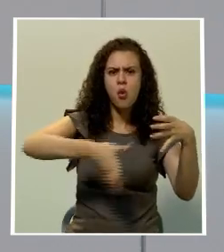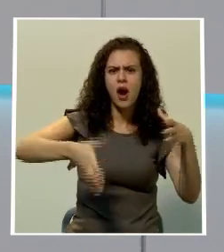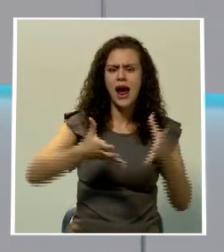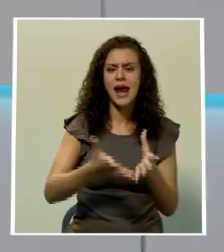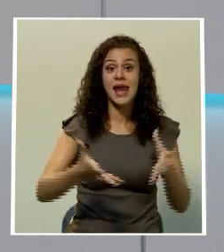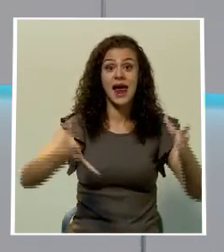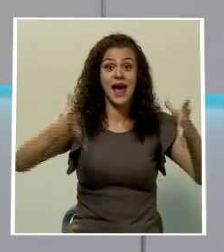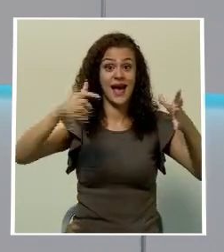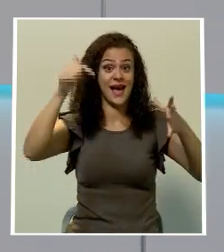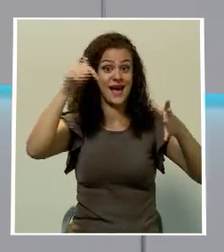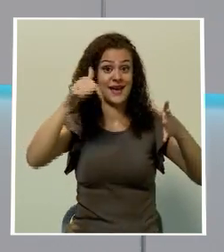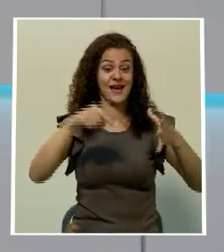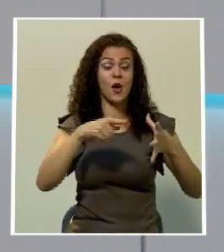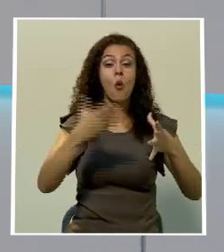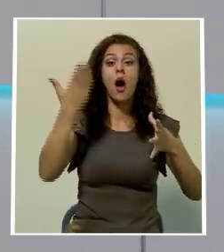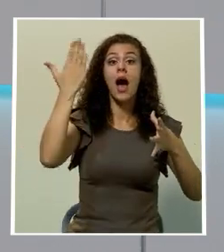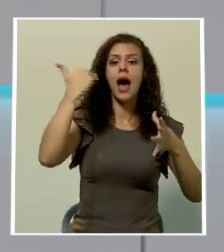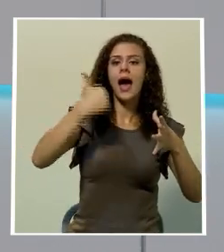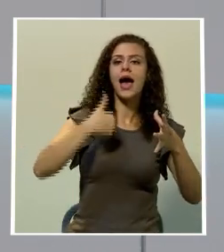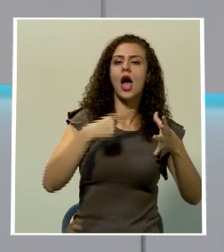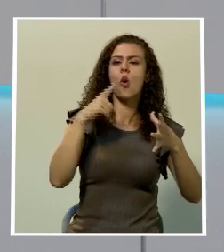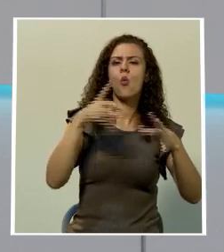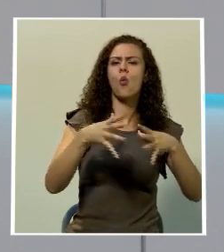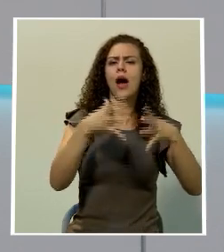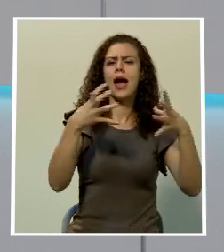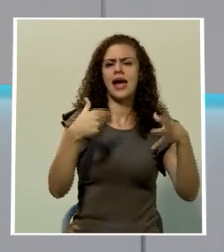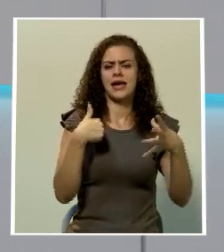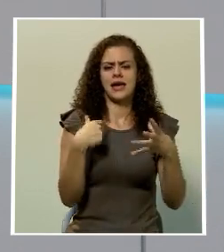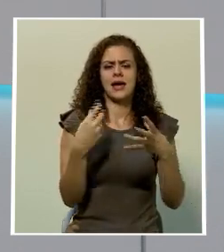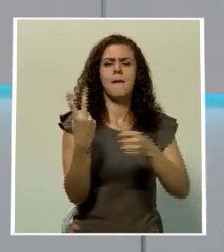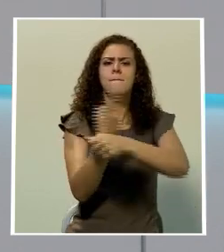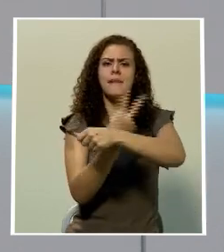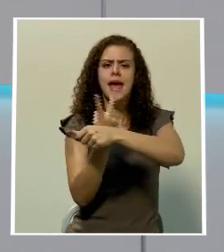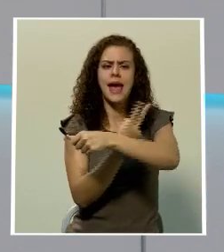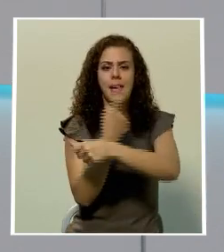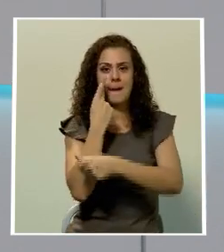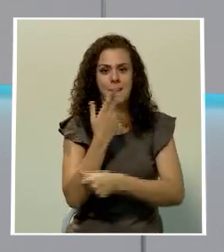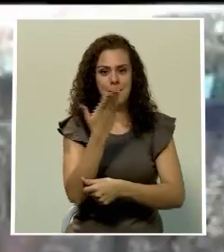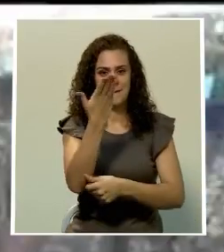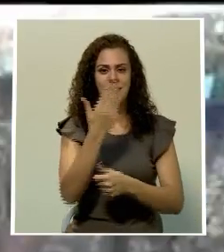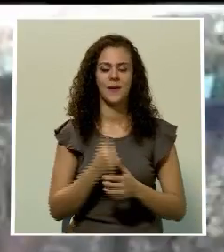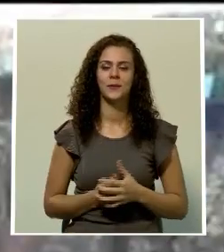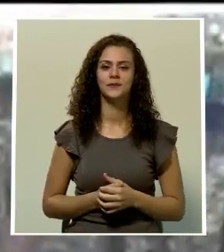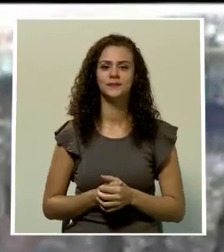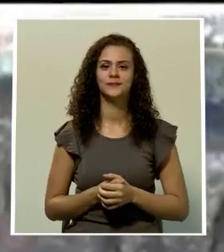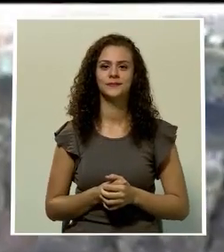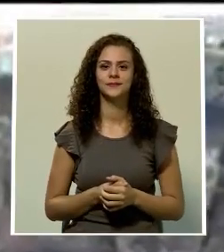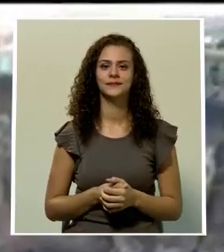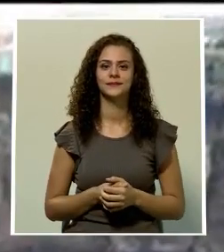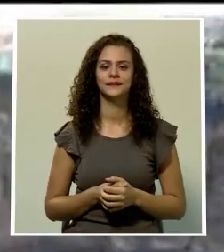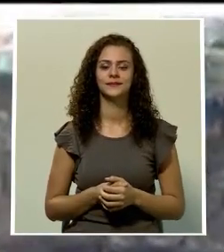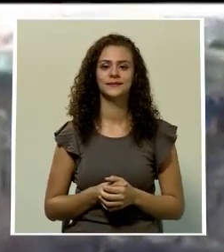gigantesco donde antes había una gran cantidad de vegetación. Veámoslo.